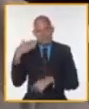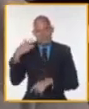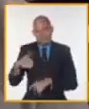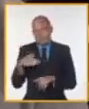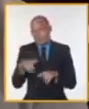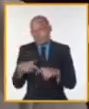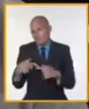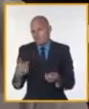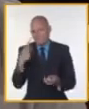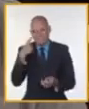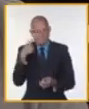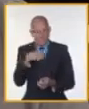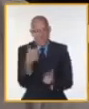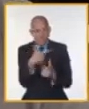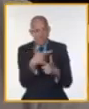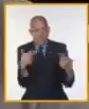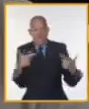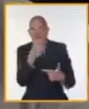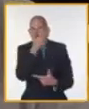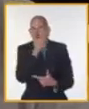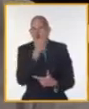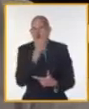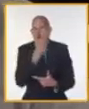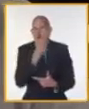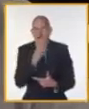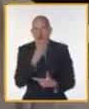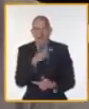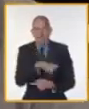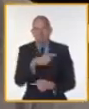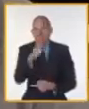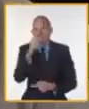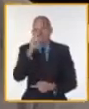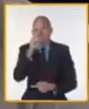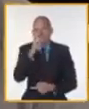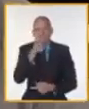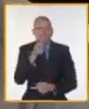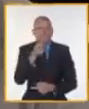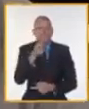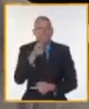trabajando intersectorialmente con la Federación de Mujeres Cubanas, con los